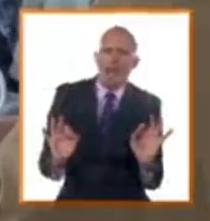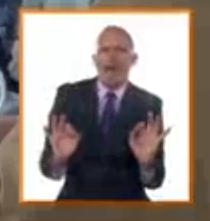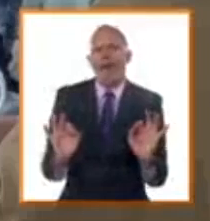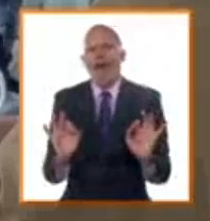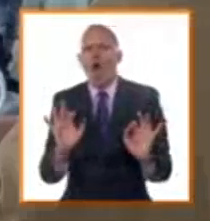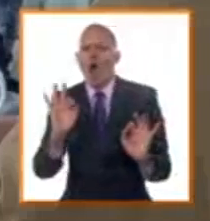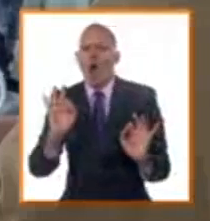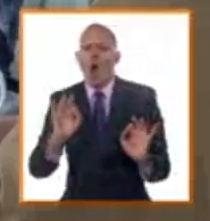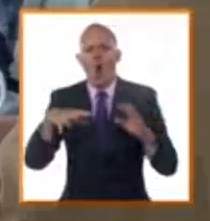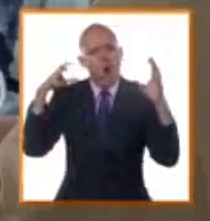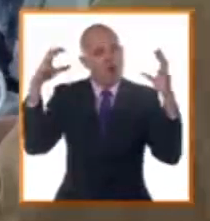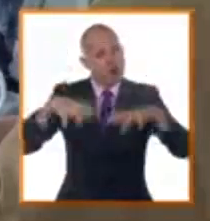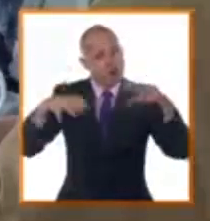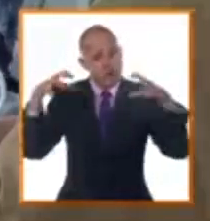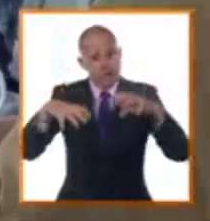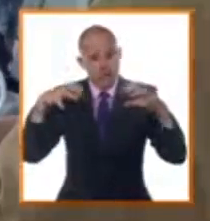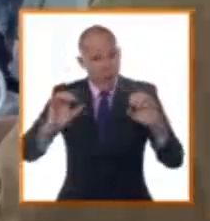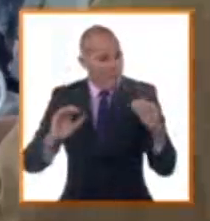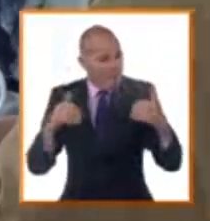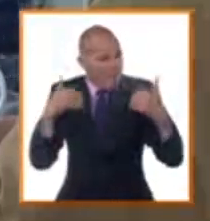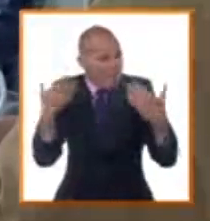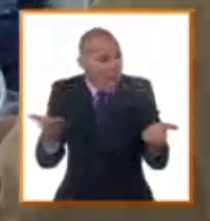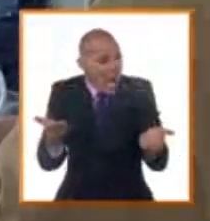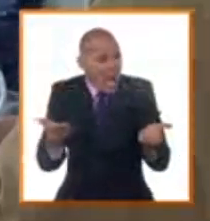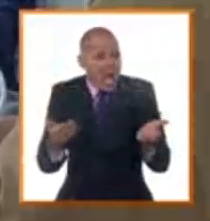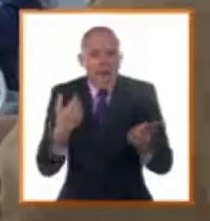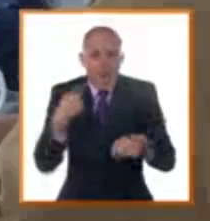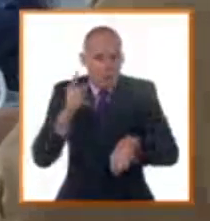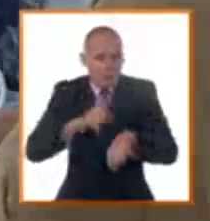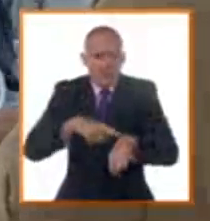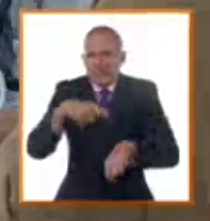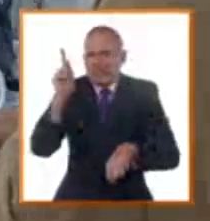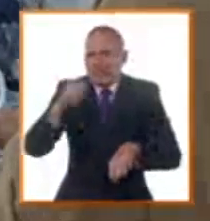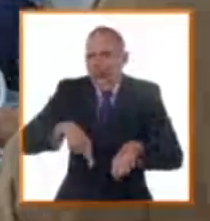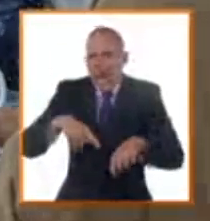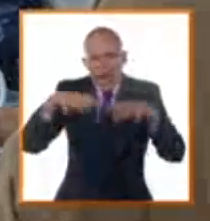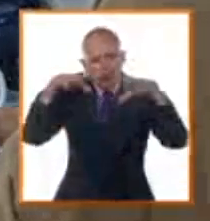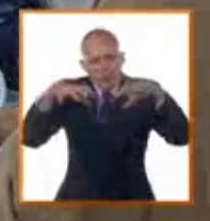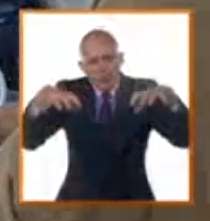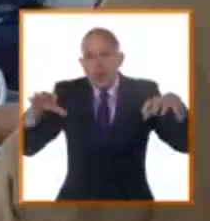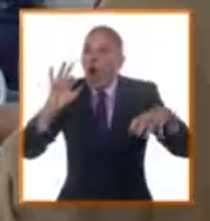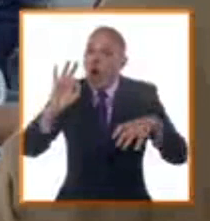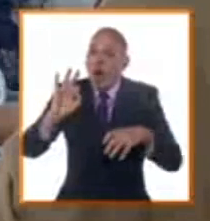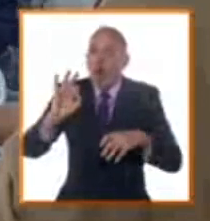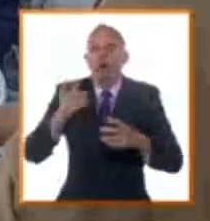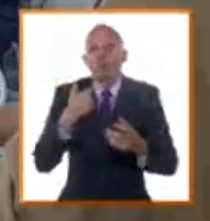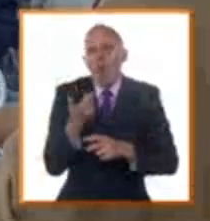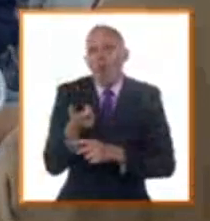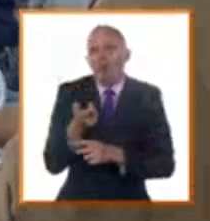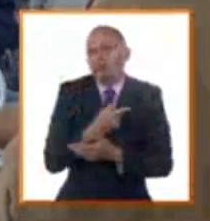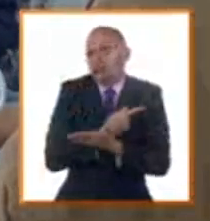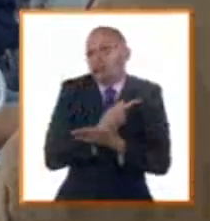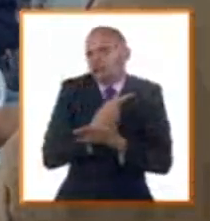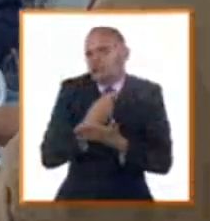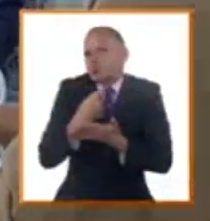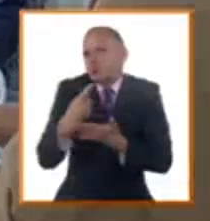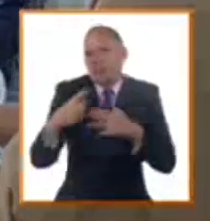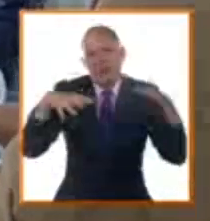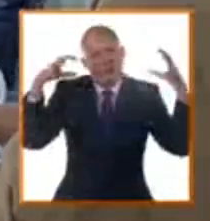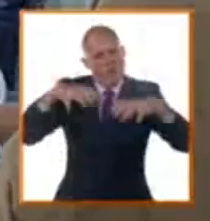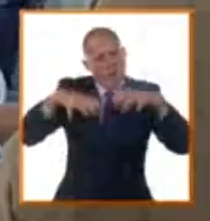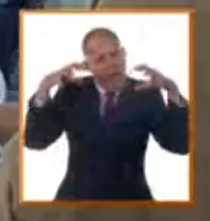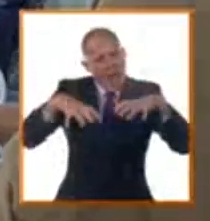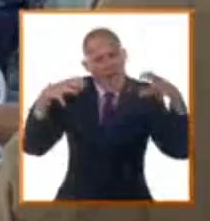en poco tiempo, mucha lluvia, en muchos días, mucha lluvia. ¿Cuáles son los factores que habrían